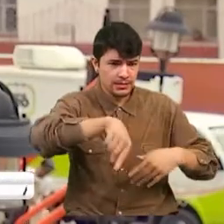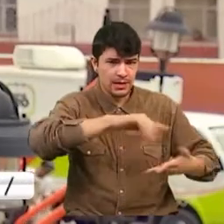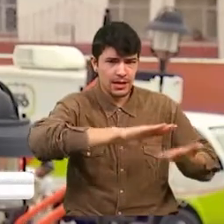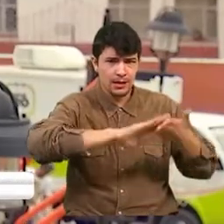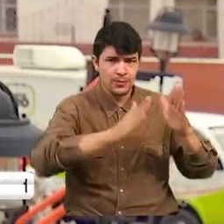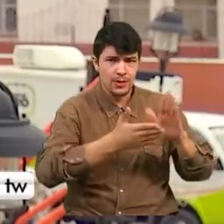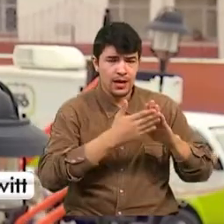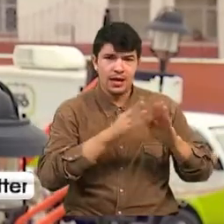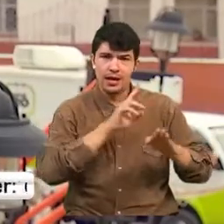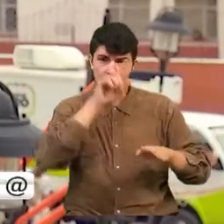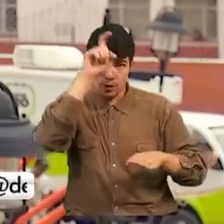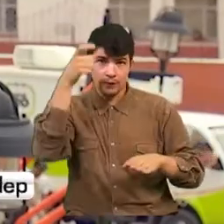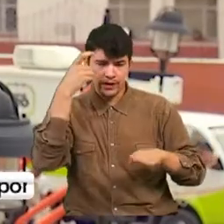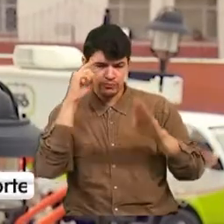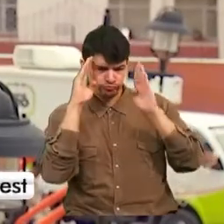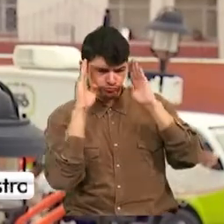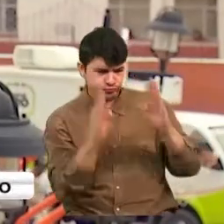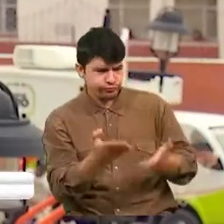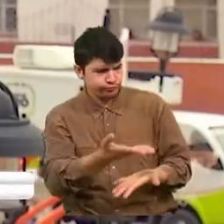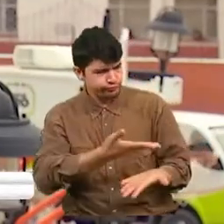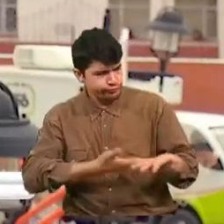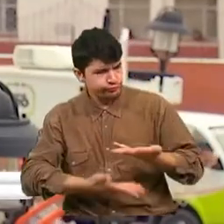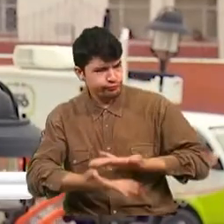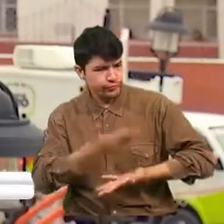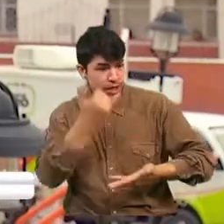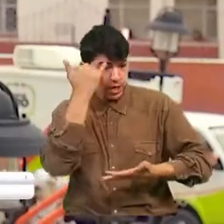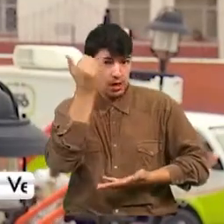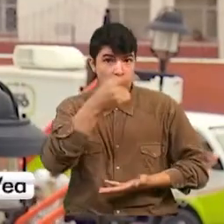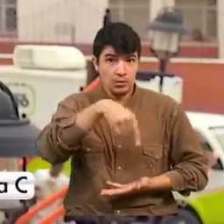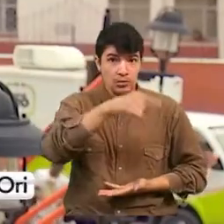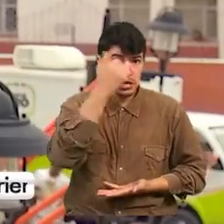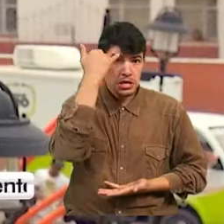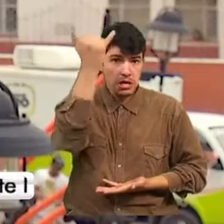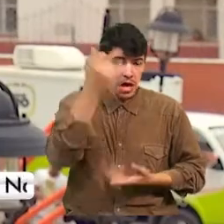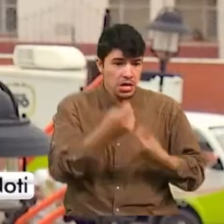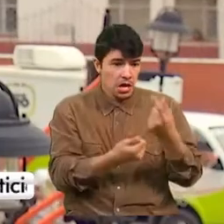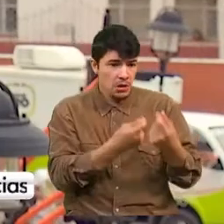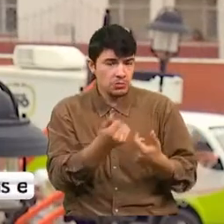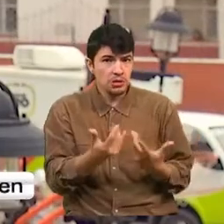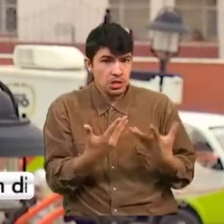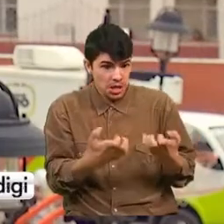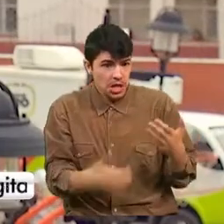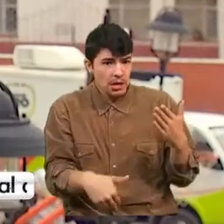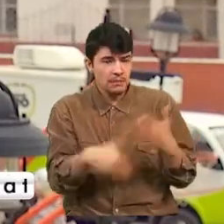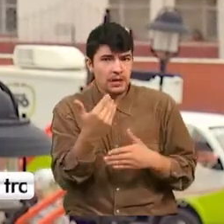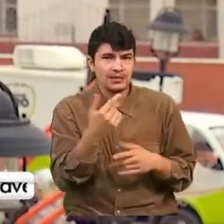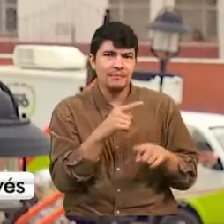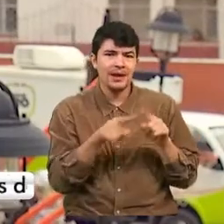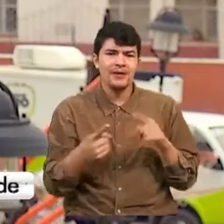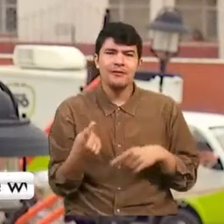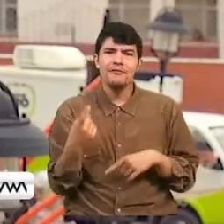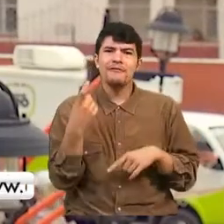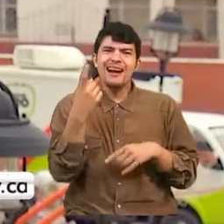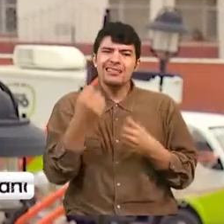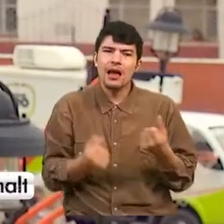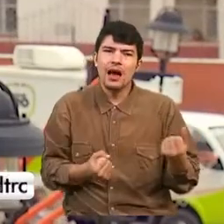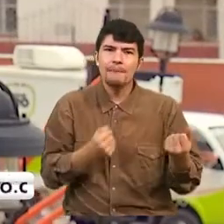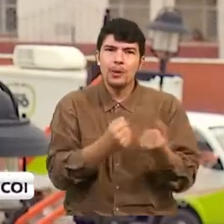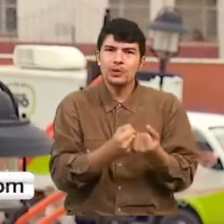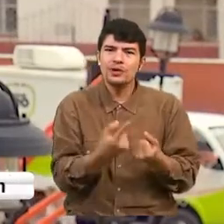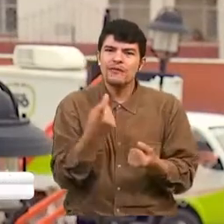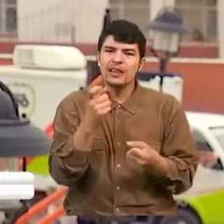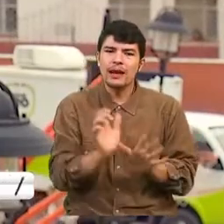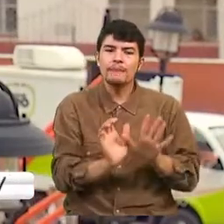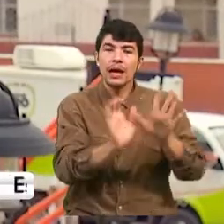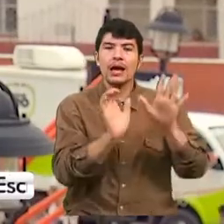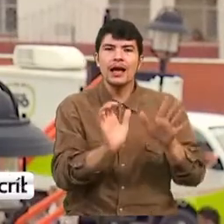la gente que tiene ideas de empresas, de negocios que quieran empezar a poner a funcionar, pero que les faltaba esa ayuda, ese